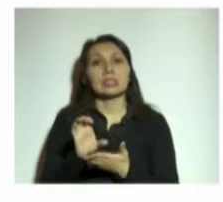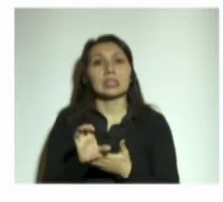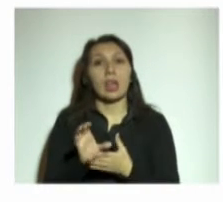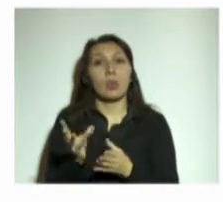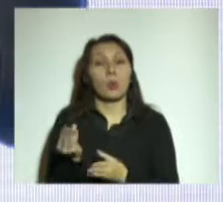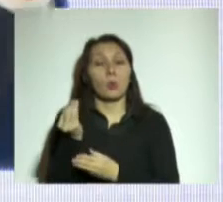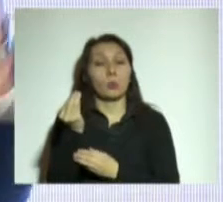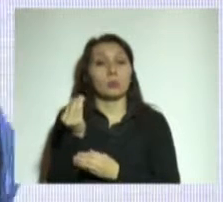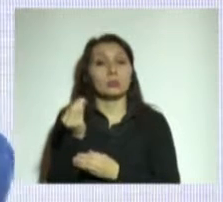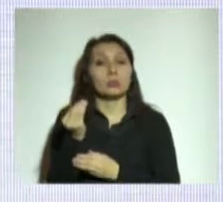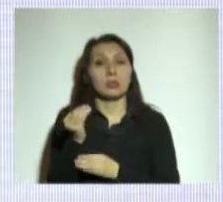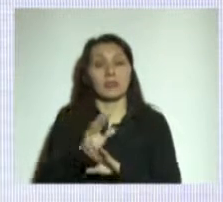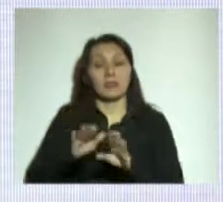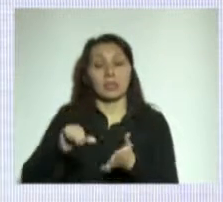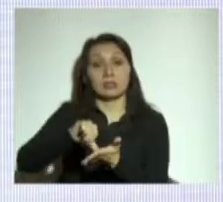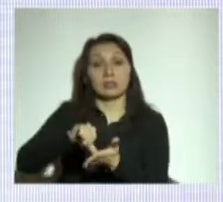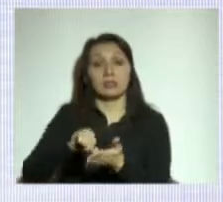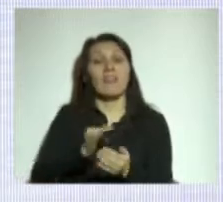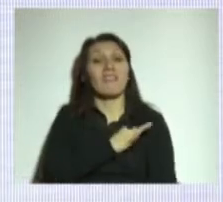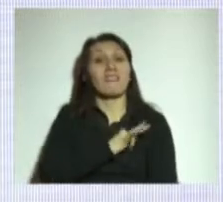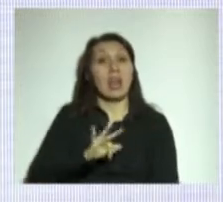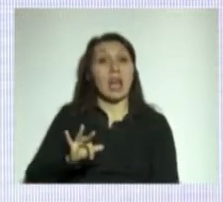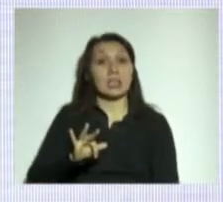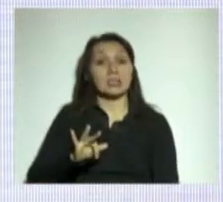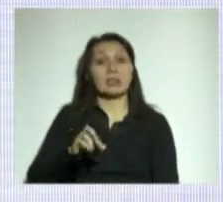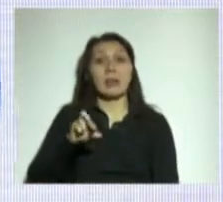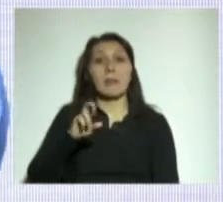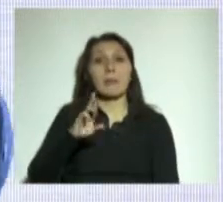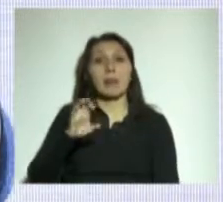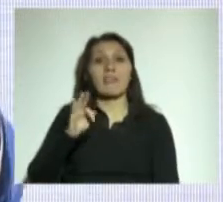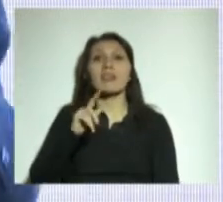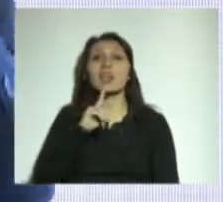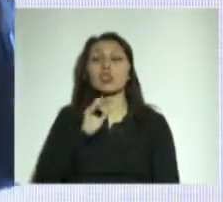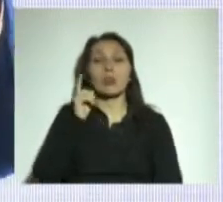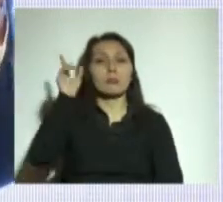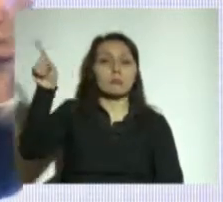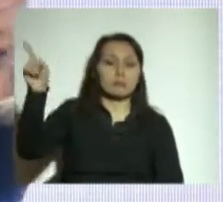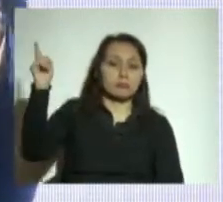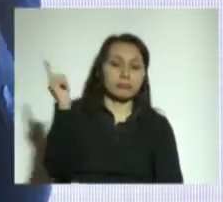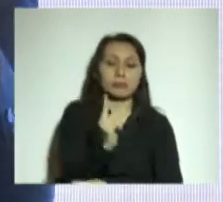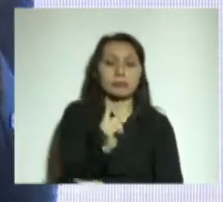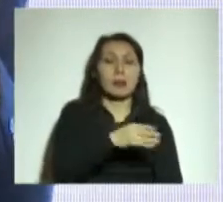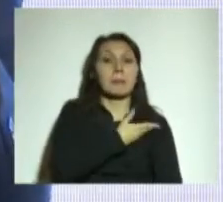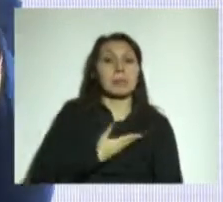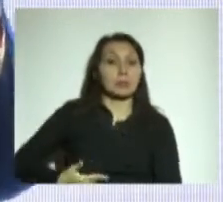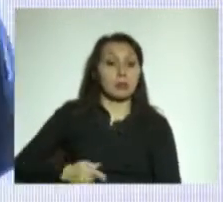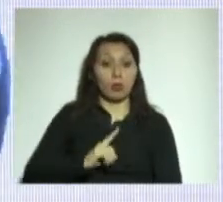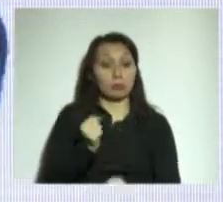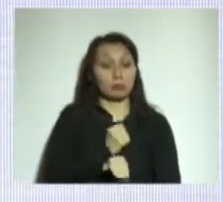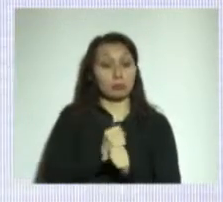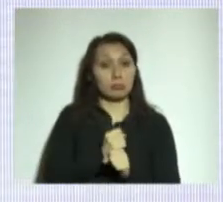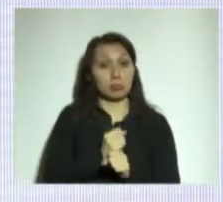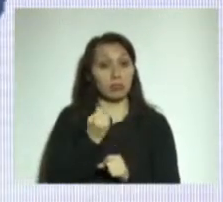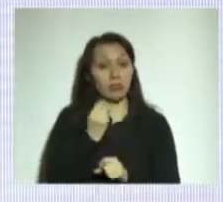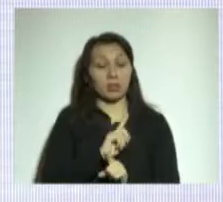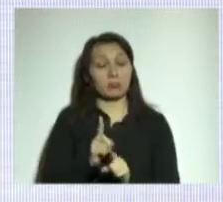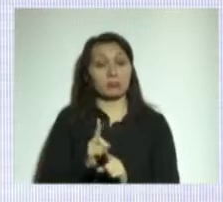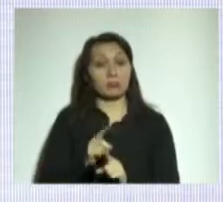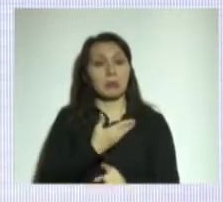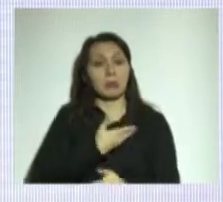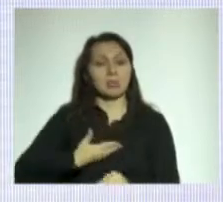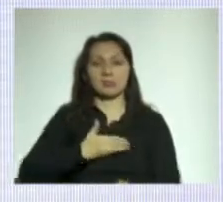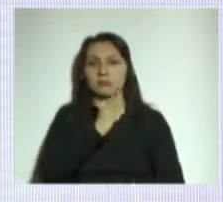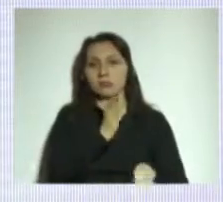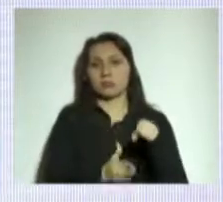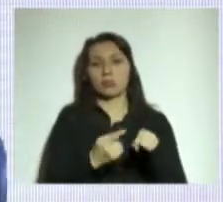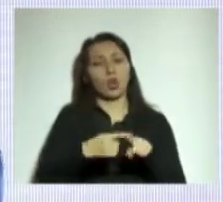unitario descentralizado es Francia, donde los prefectos los nombra el presidente, pero si el prefecto no hace lo que el presidente quiere, inmediatamente lo desnombra,